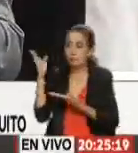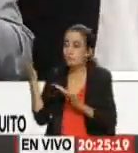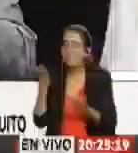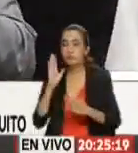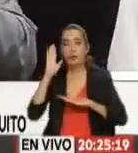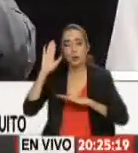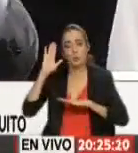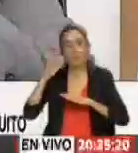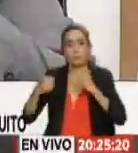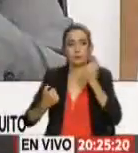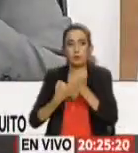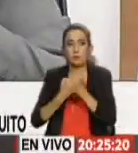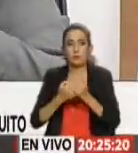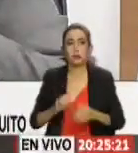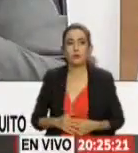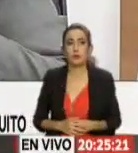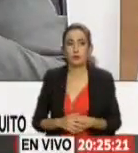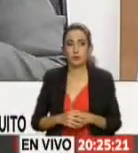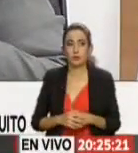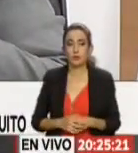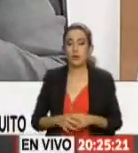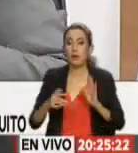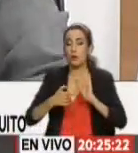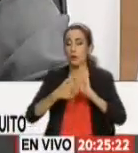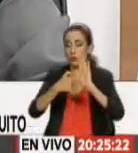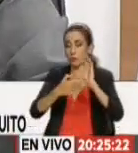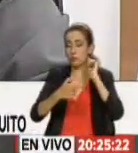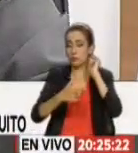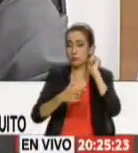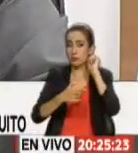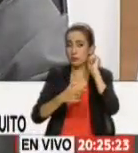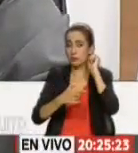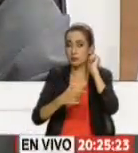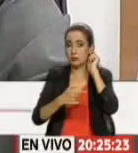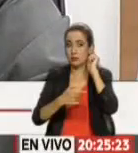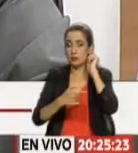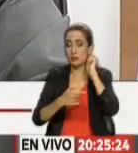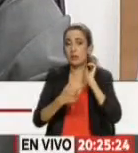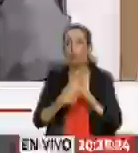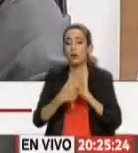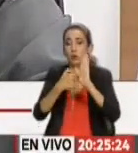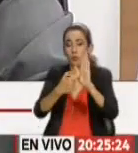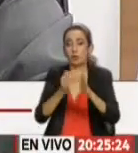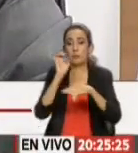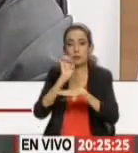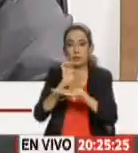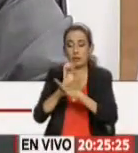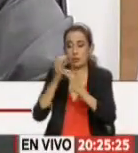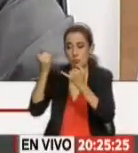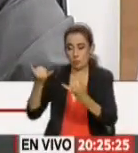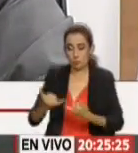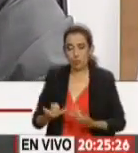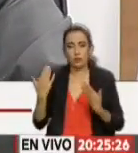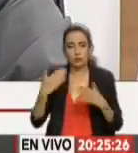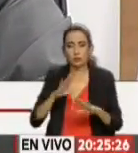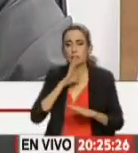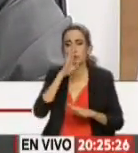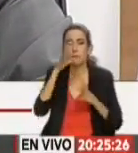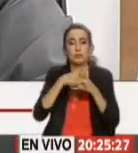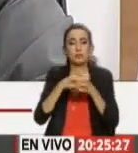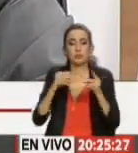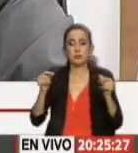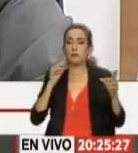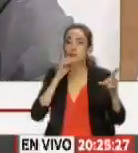su compromiso y apoyo. Que esto es una muestra más de que en el país siempre se pueden resolver los problemas